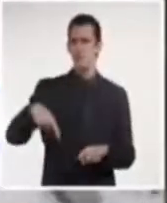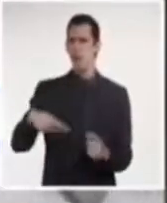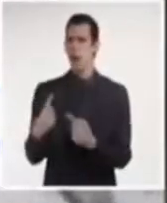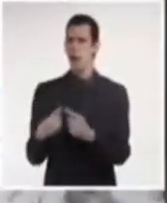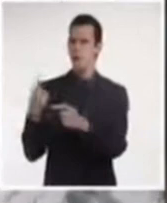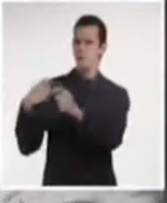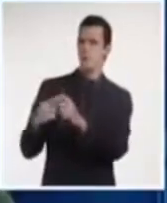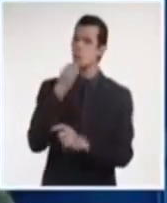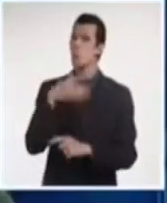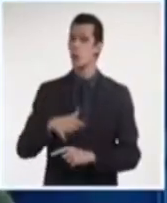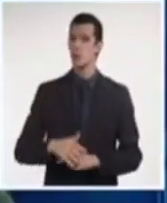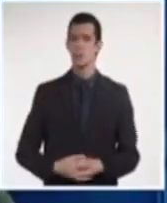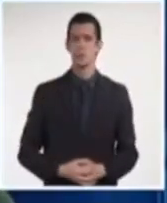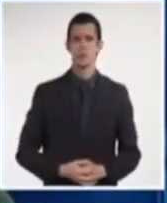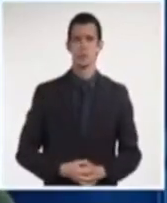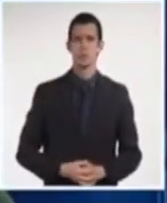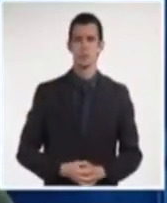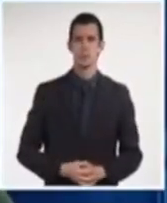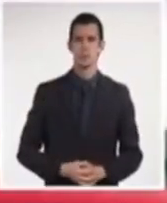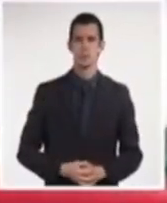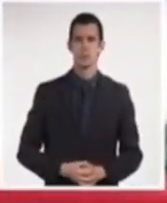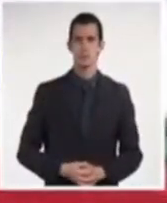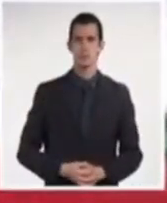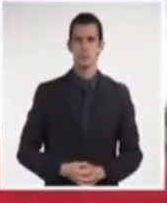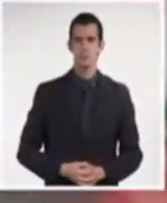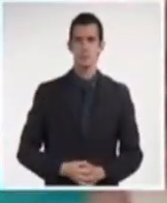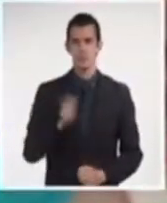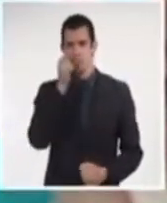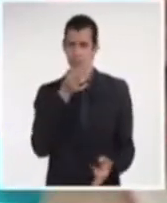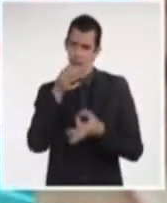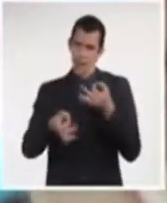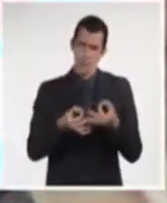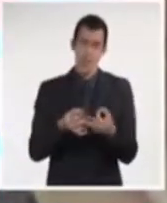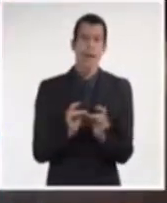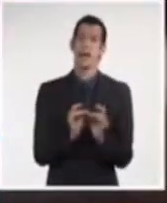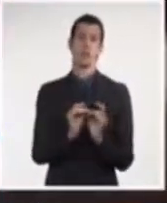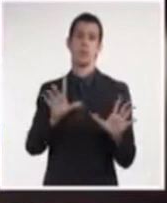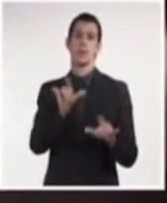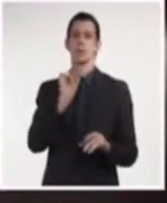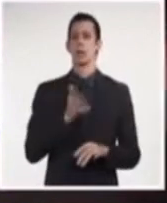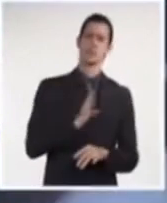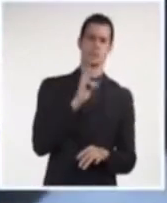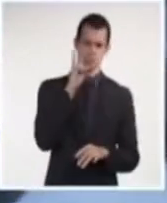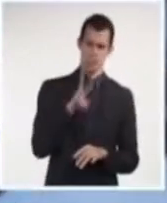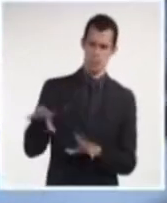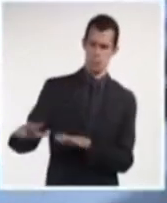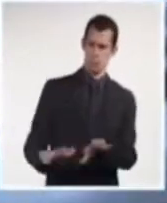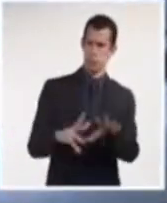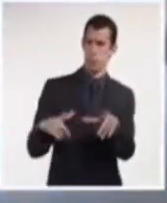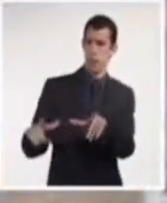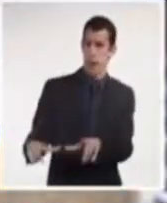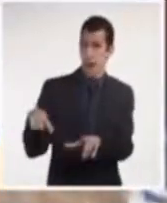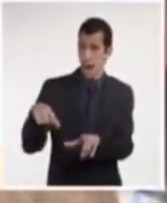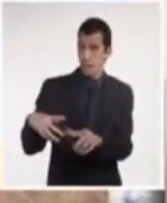operaciones ilícitas. Estos traficantes inescrupulosos, al apropiarse de estas drogas, intentan trasladarlas a la capital utilizando diversos medios